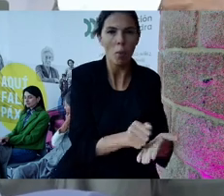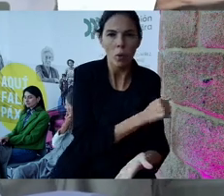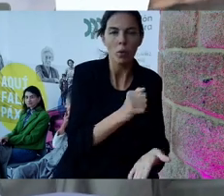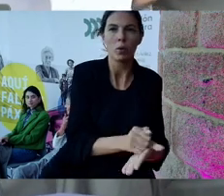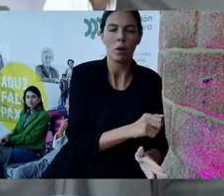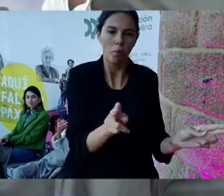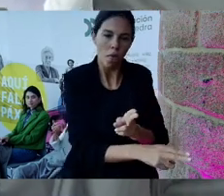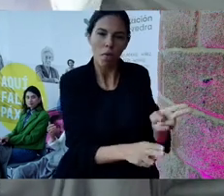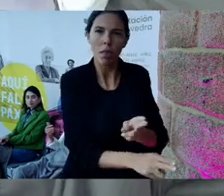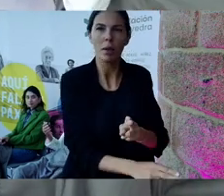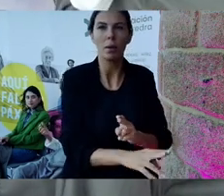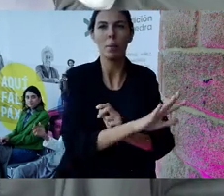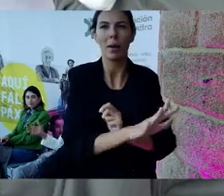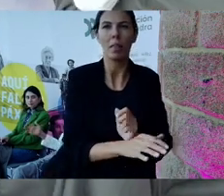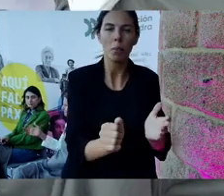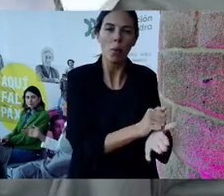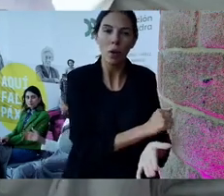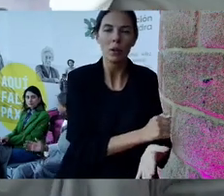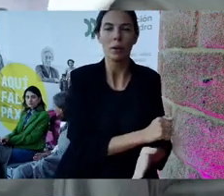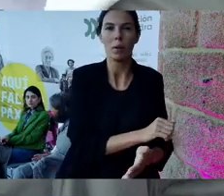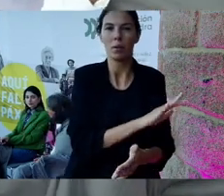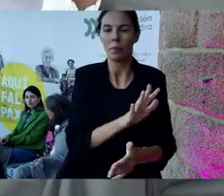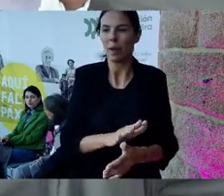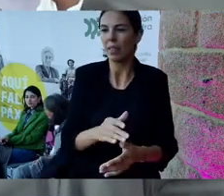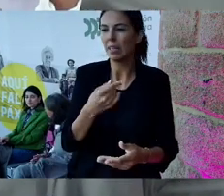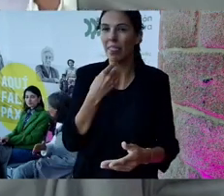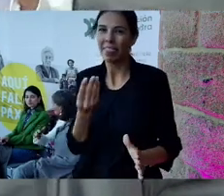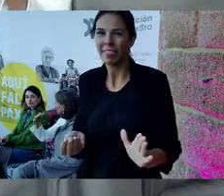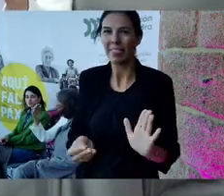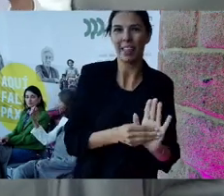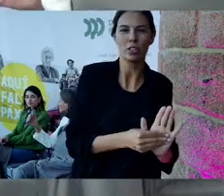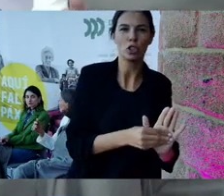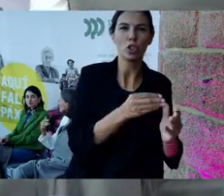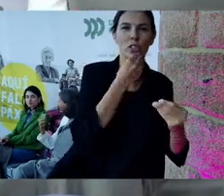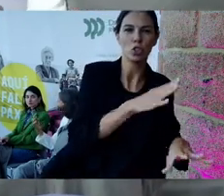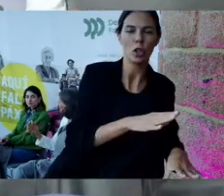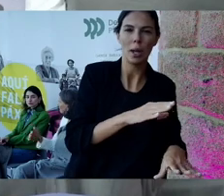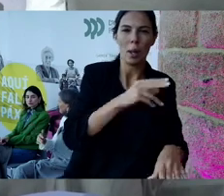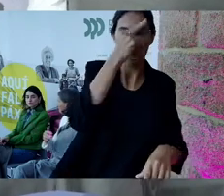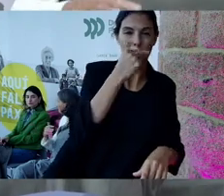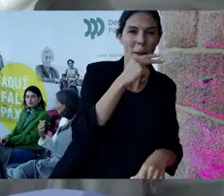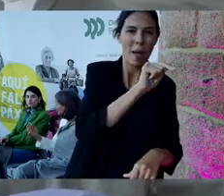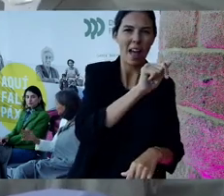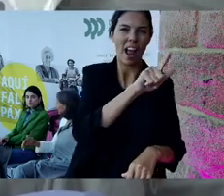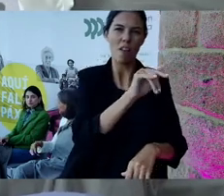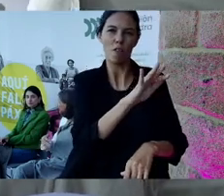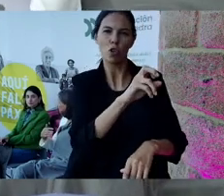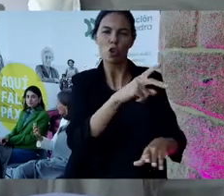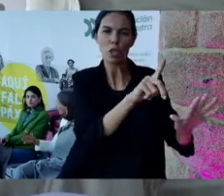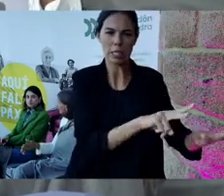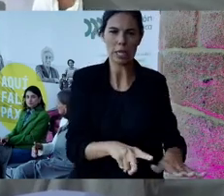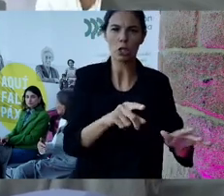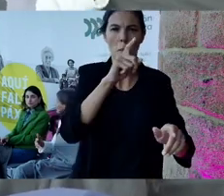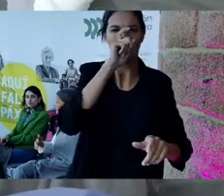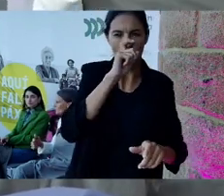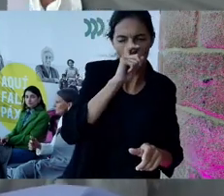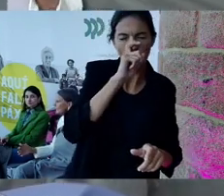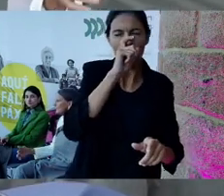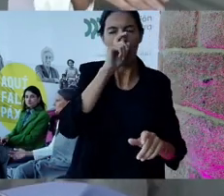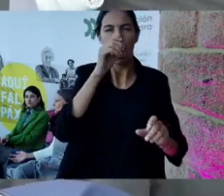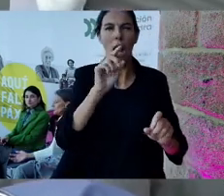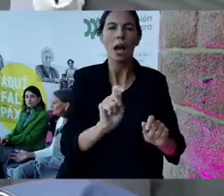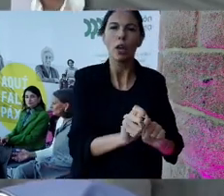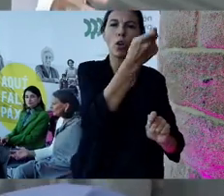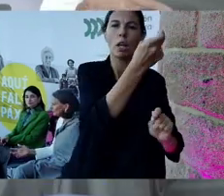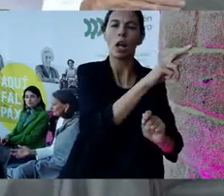Borrarla, desaparece, sufre la damnatio memoria y entonces pasa, queda emparedada en la historia entre su padre Alfonso VI, el de la feliz memoria,